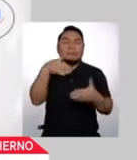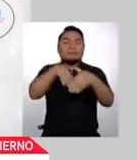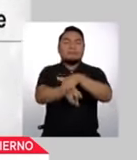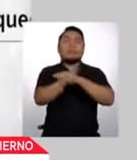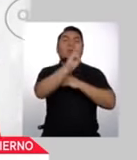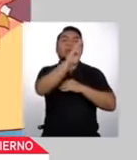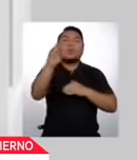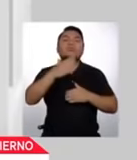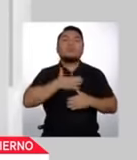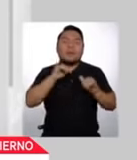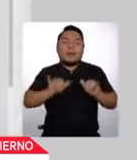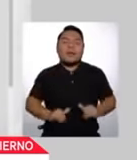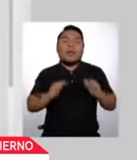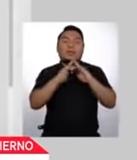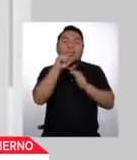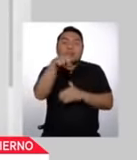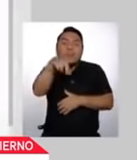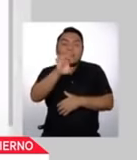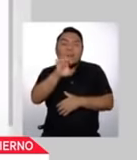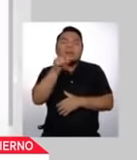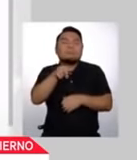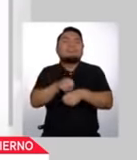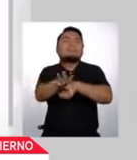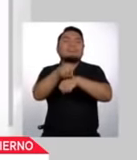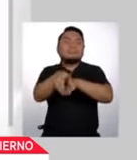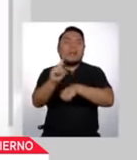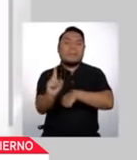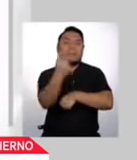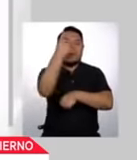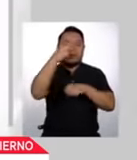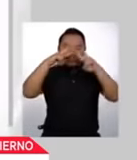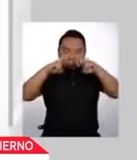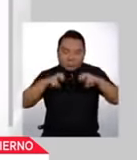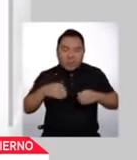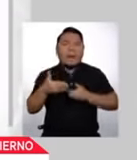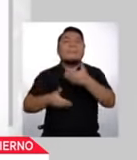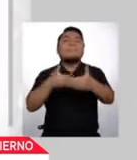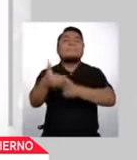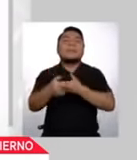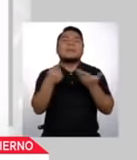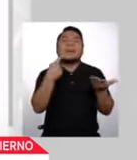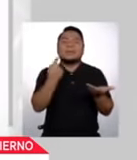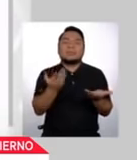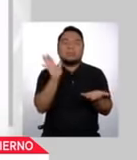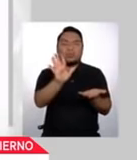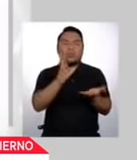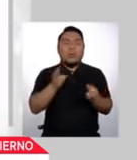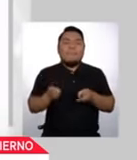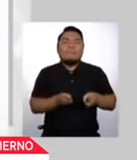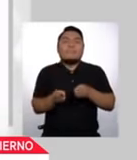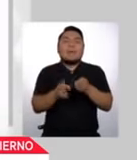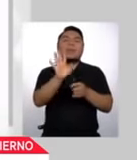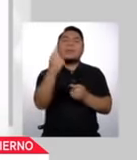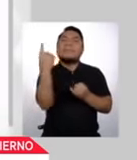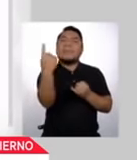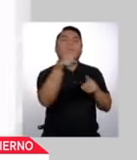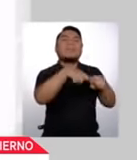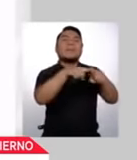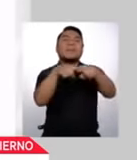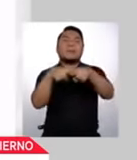página yomequedoencasa.p. Te recomendamos primero revisar los pasos que deben seguir según la modalidad que se te haya